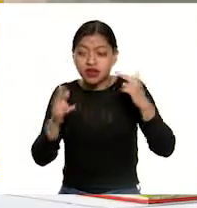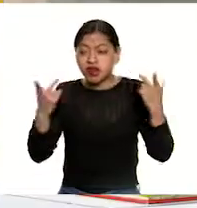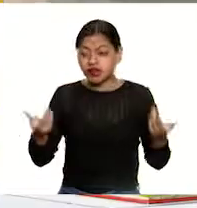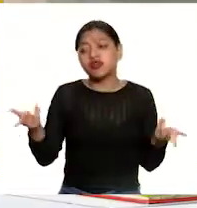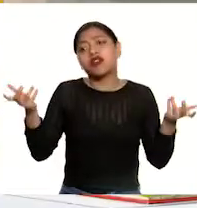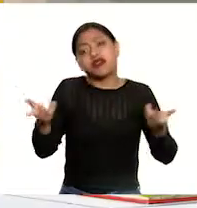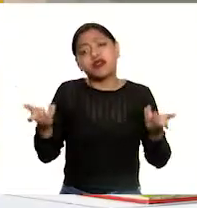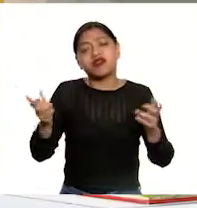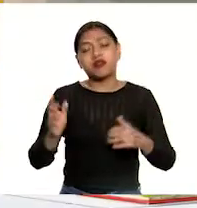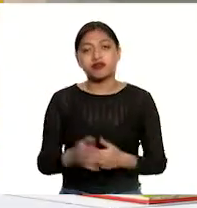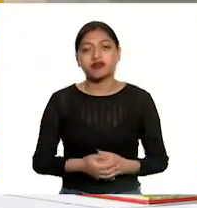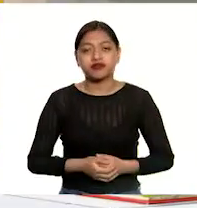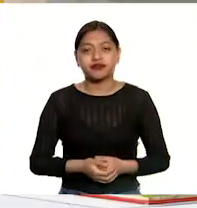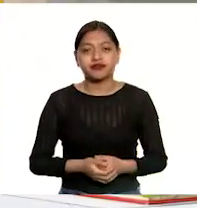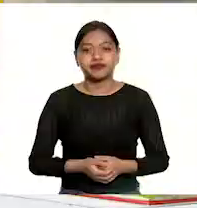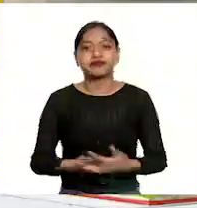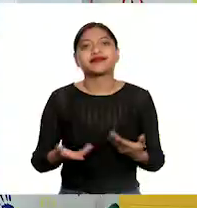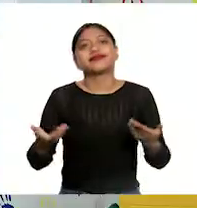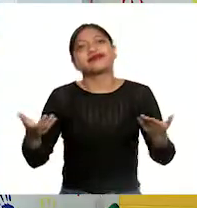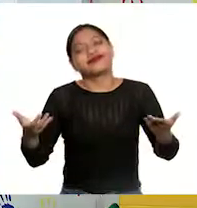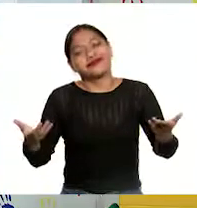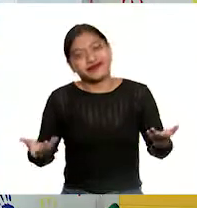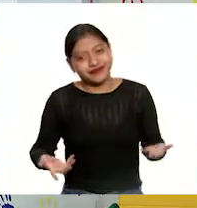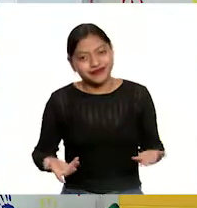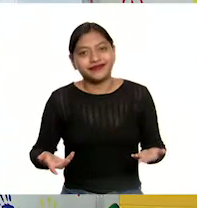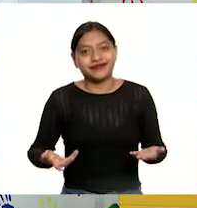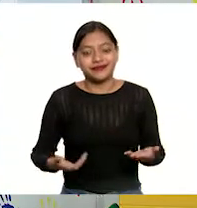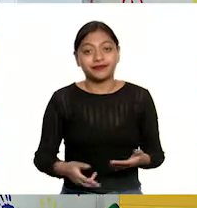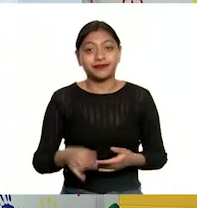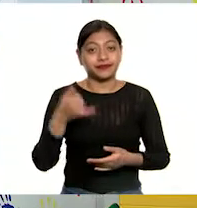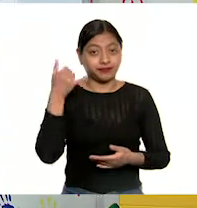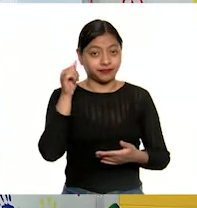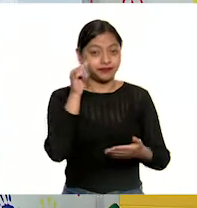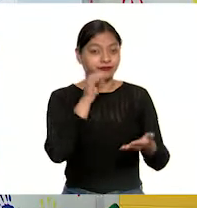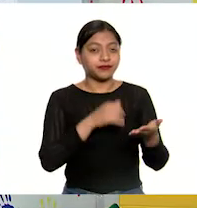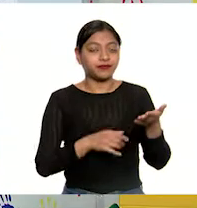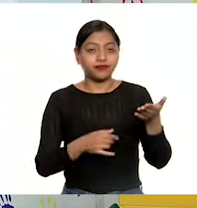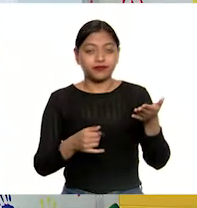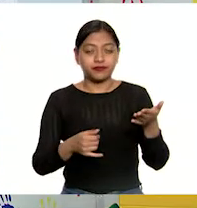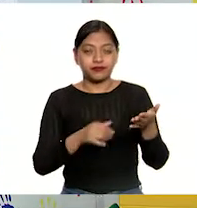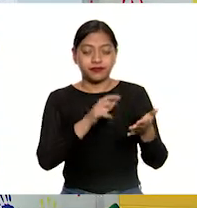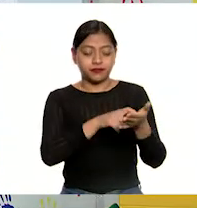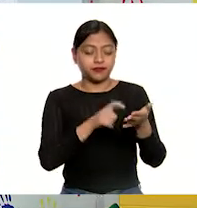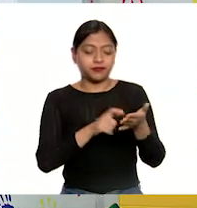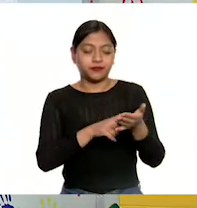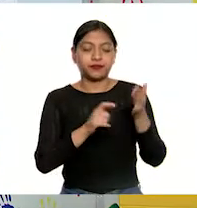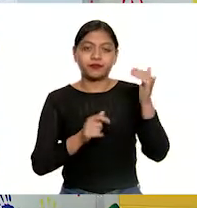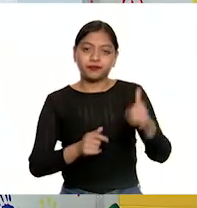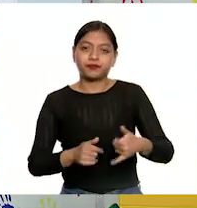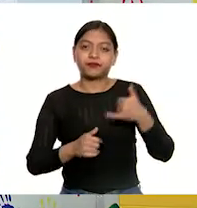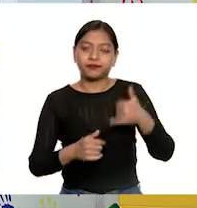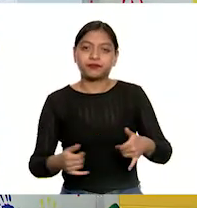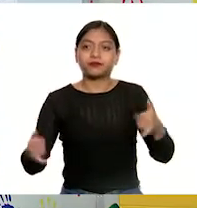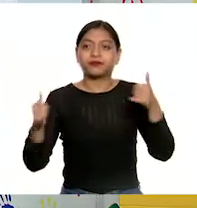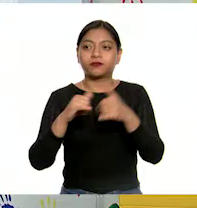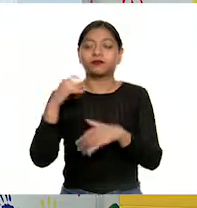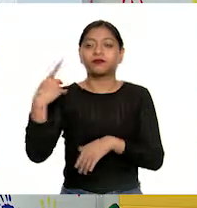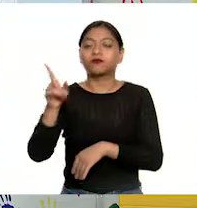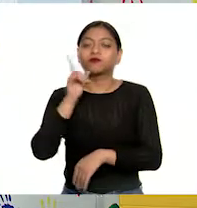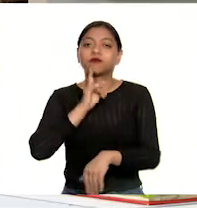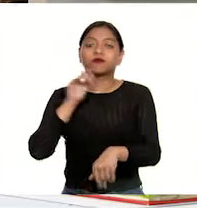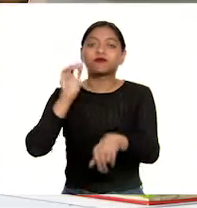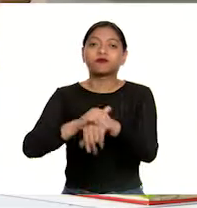hizo? ¿Qué fue lo que hizo? Ah, pues tomó su celular y le marcó a su